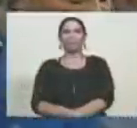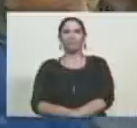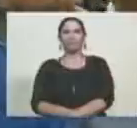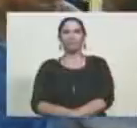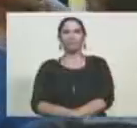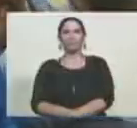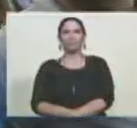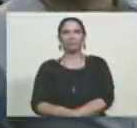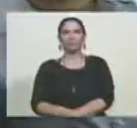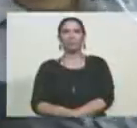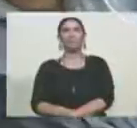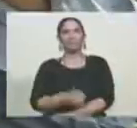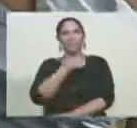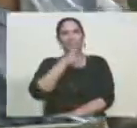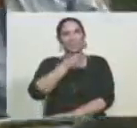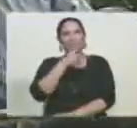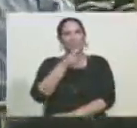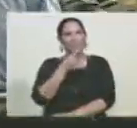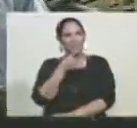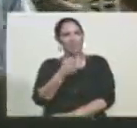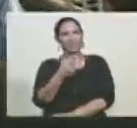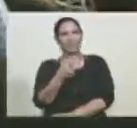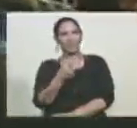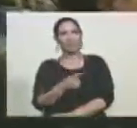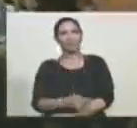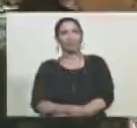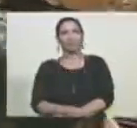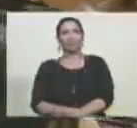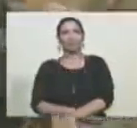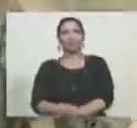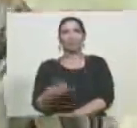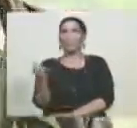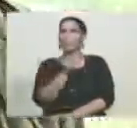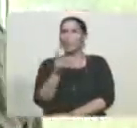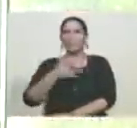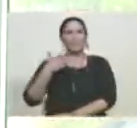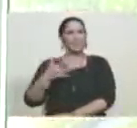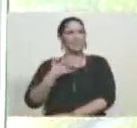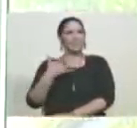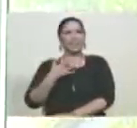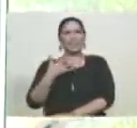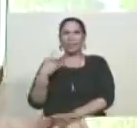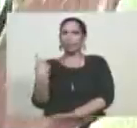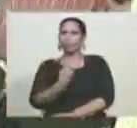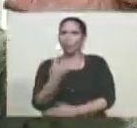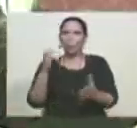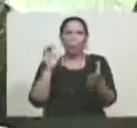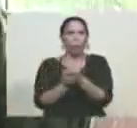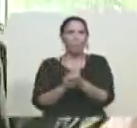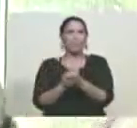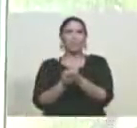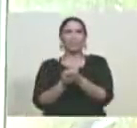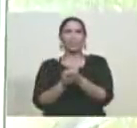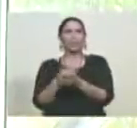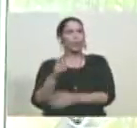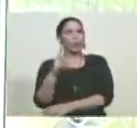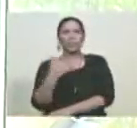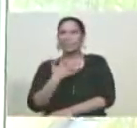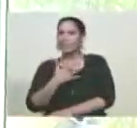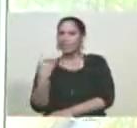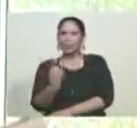Cuando me hacían las entrevistas por ahí, yo te decía, no te sientas solo, amigo. No te sientas solo,